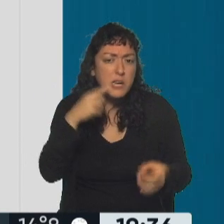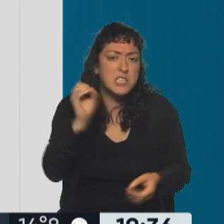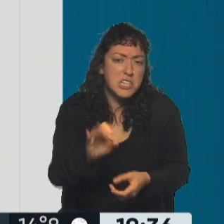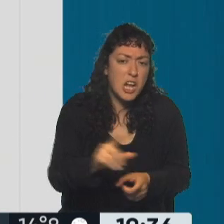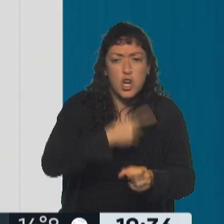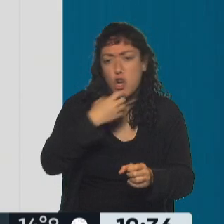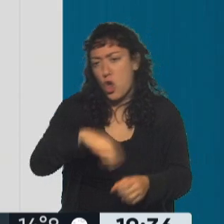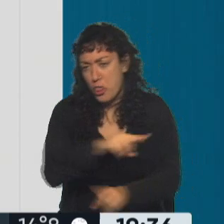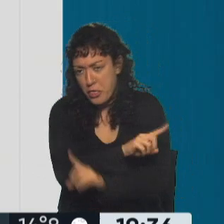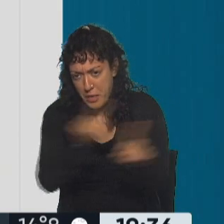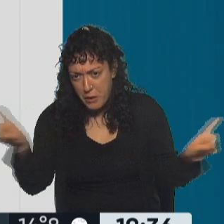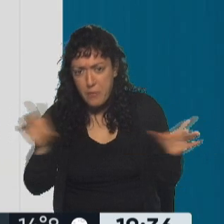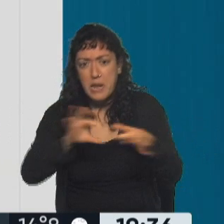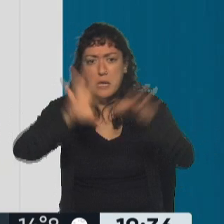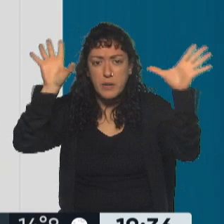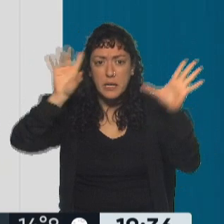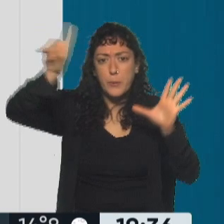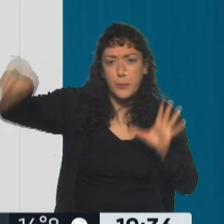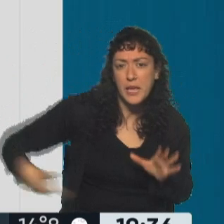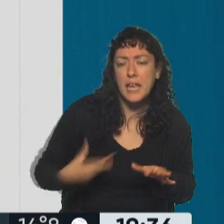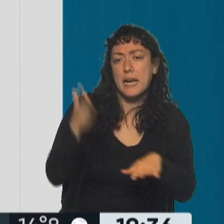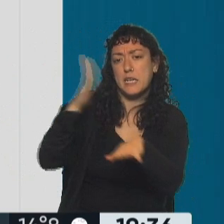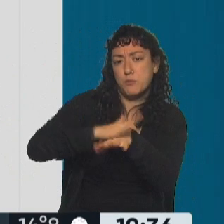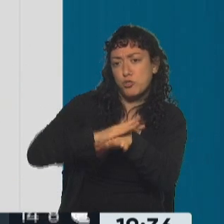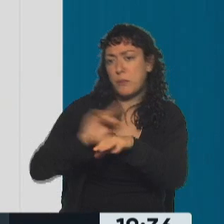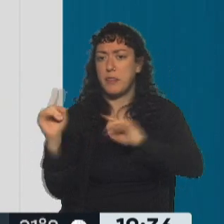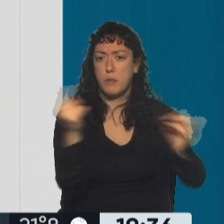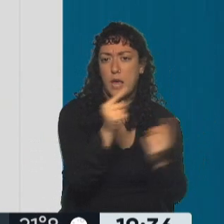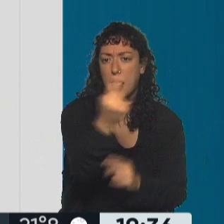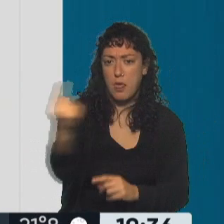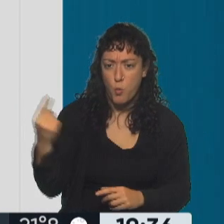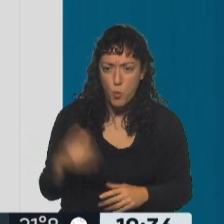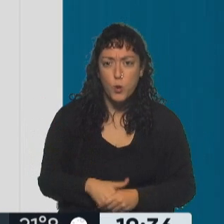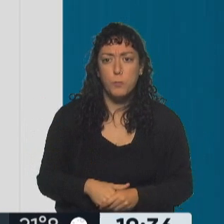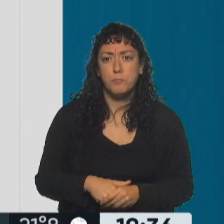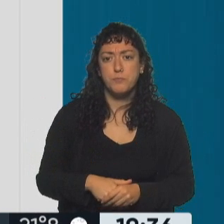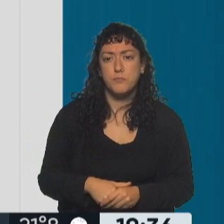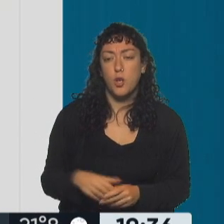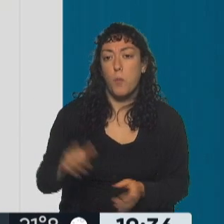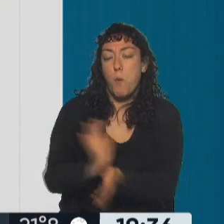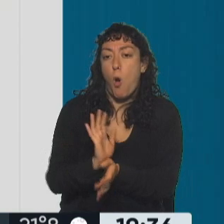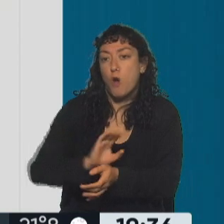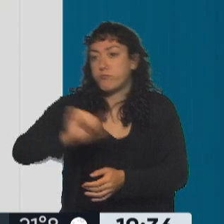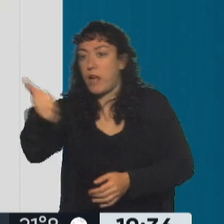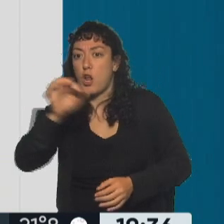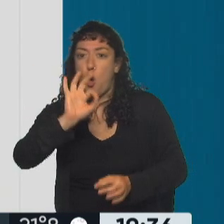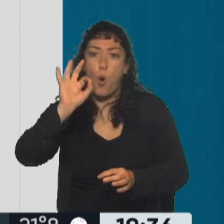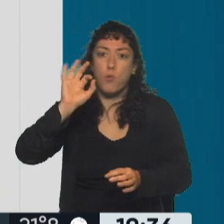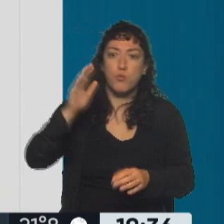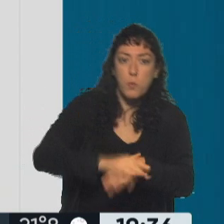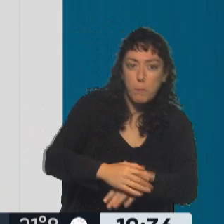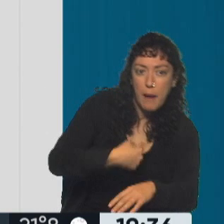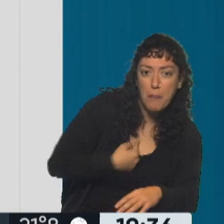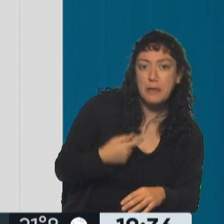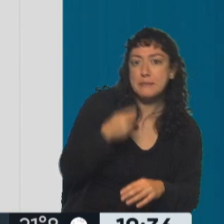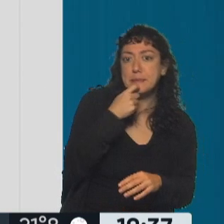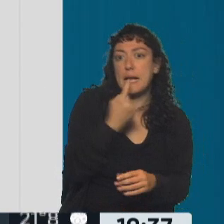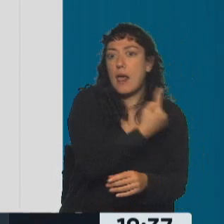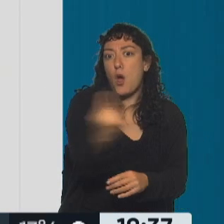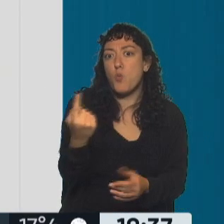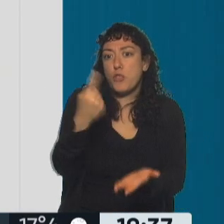Antes de todo, fíjense en ustedes, hace algunos minutos, Mauricio Macri no se escuchó